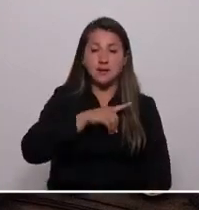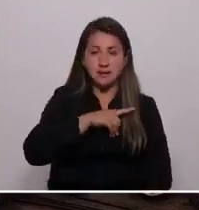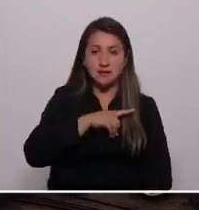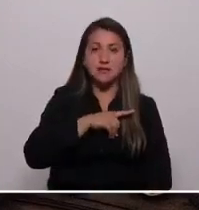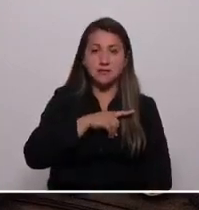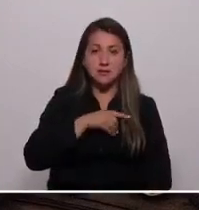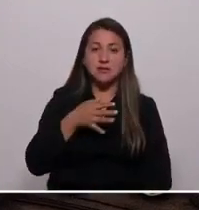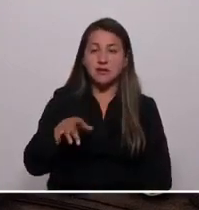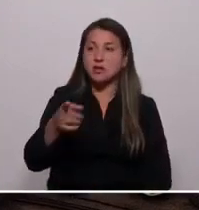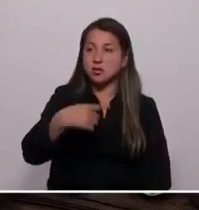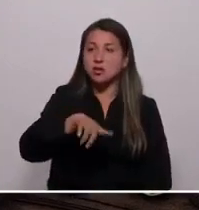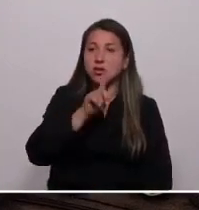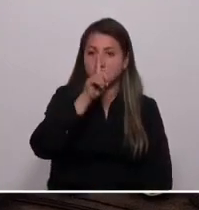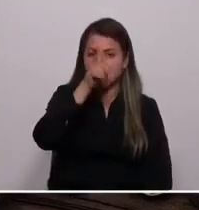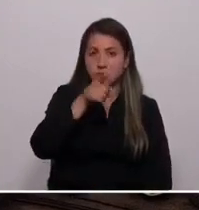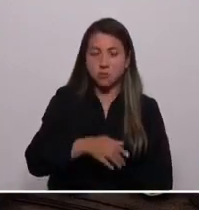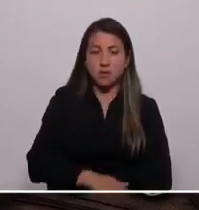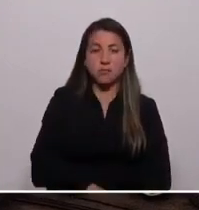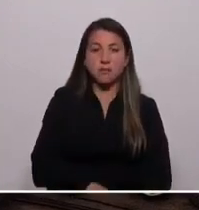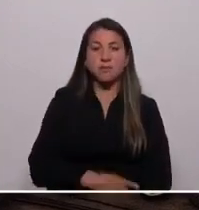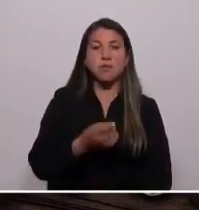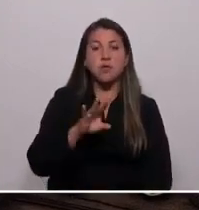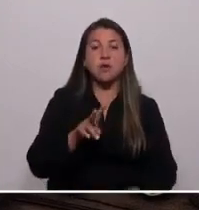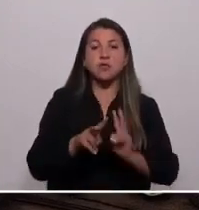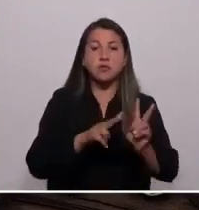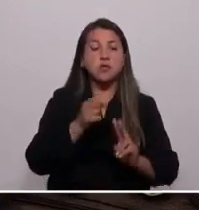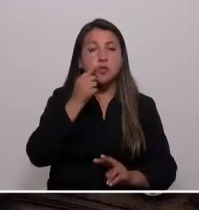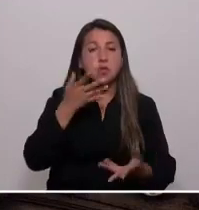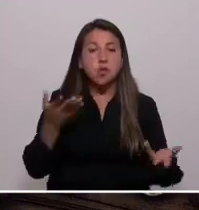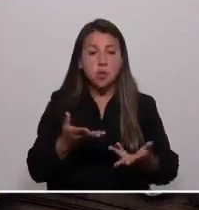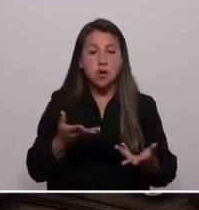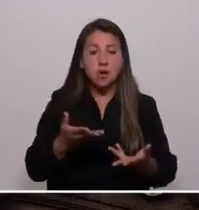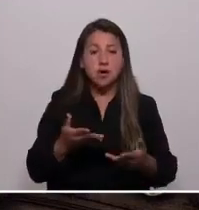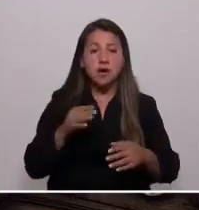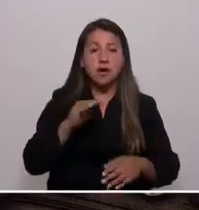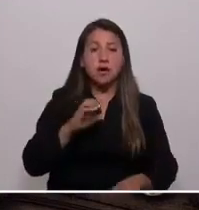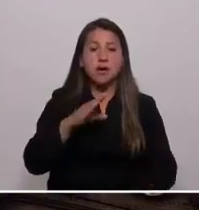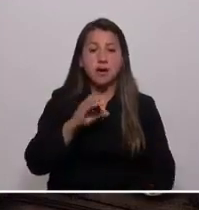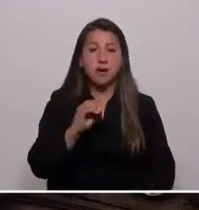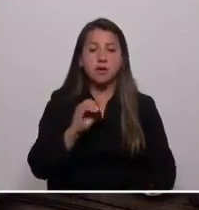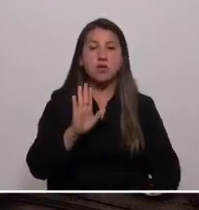costumbre única solución ego constitución